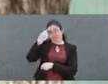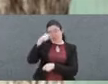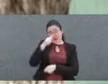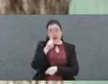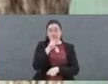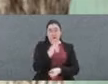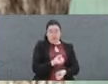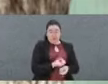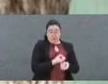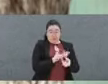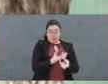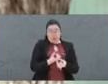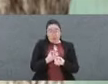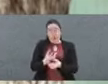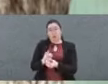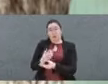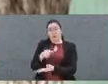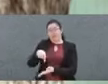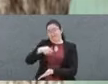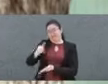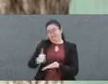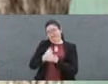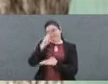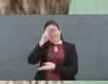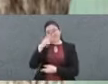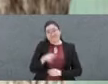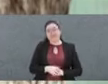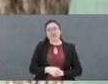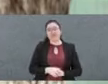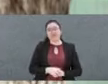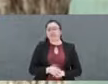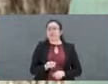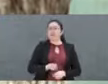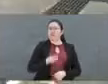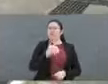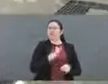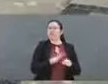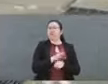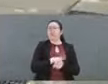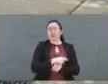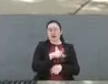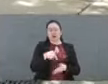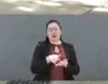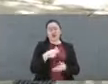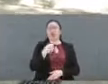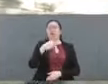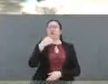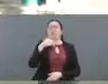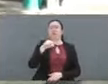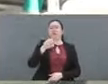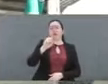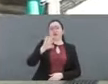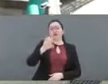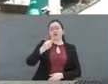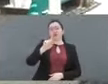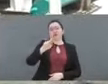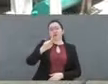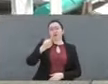de agua en la Ciudad de México. Uno de ellos es un programa que llamamos sectorización. ¿Qué quiere decir